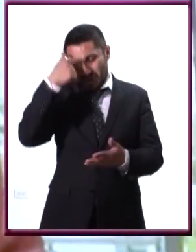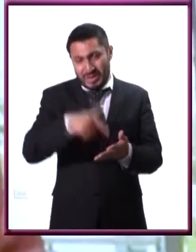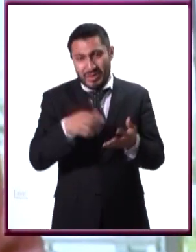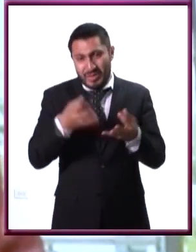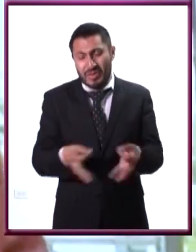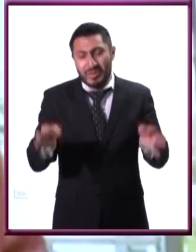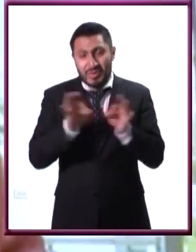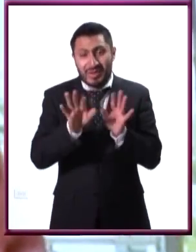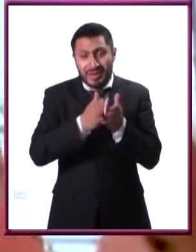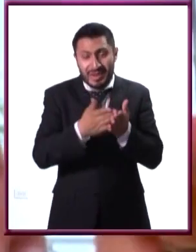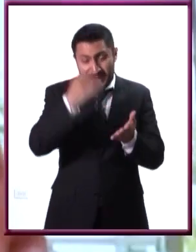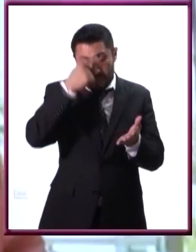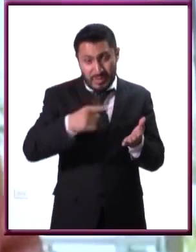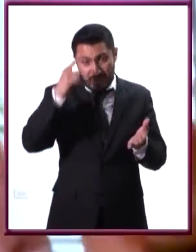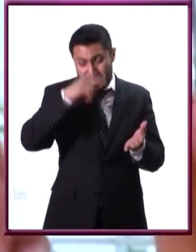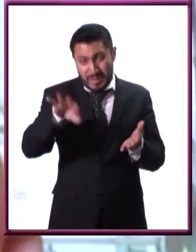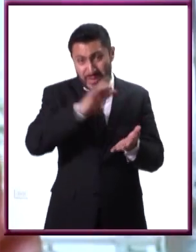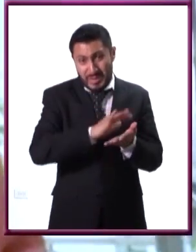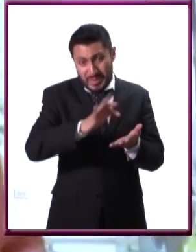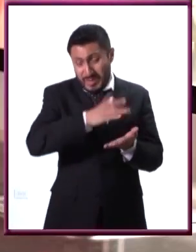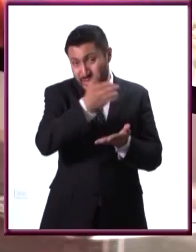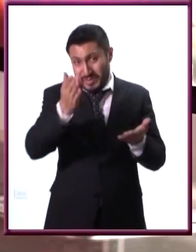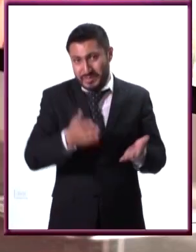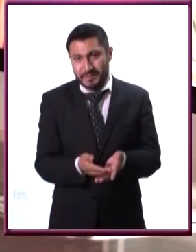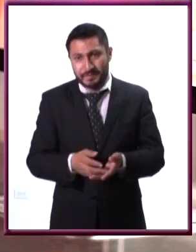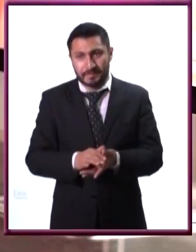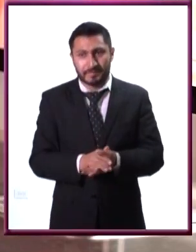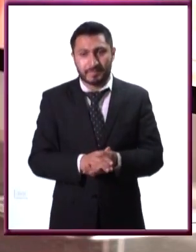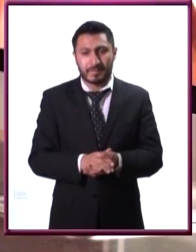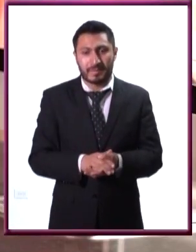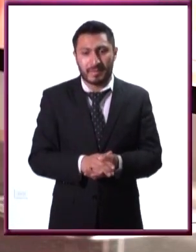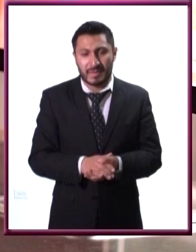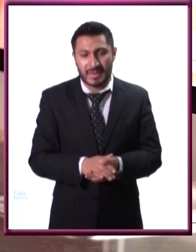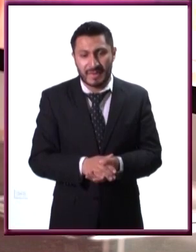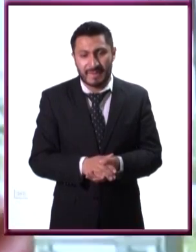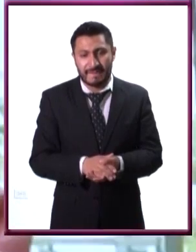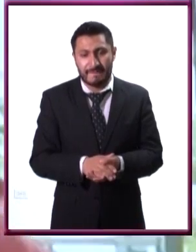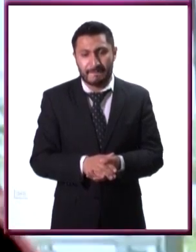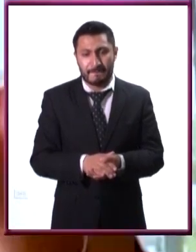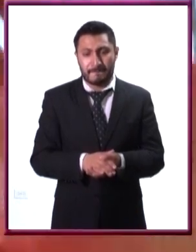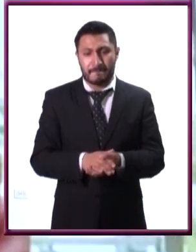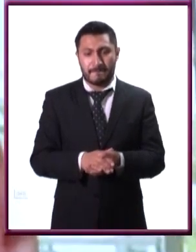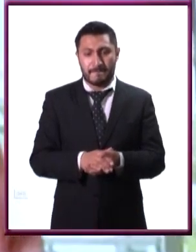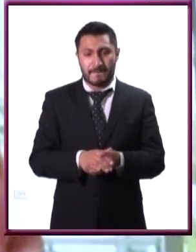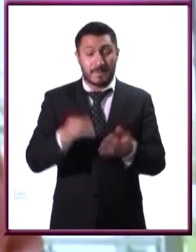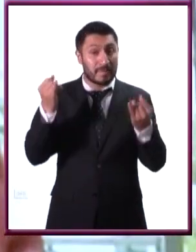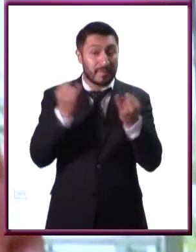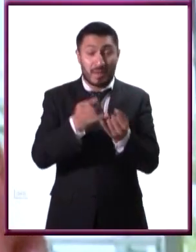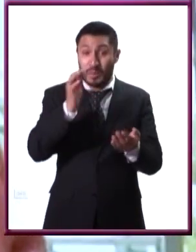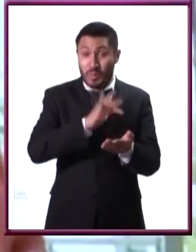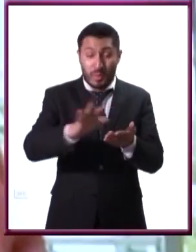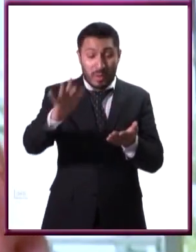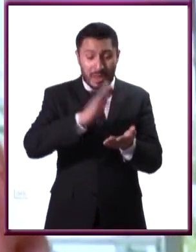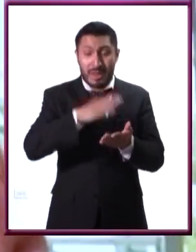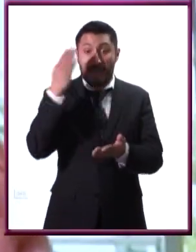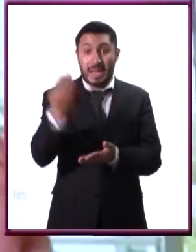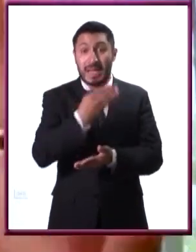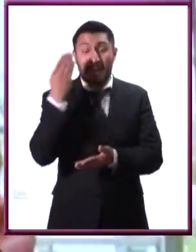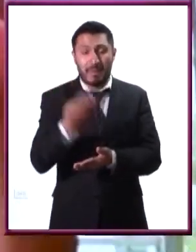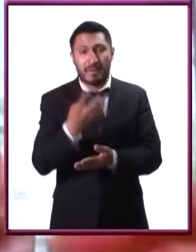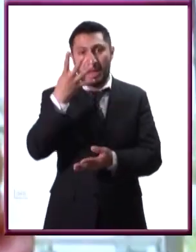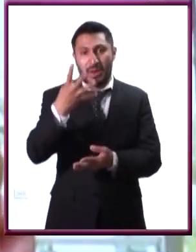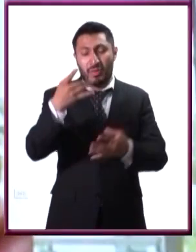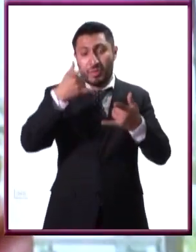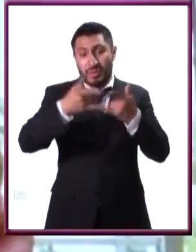recomendaría a todo joven lector, sin pasar de nuevo, sin soslayar la Biblia, por ejemplo, los 4 evangelios, que son